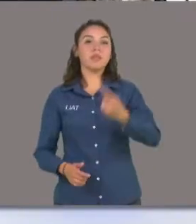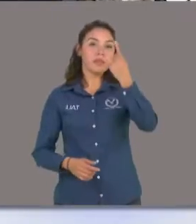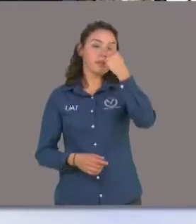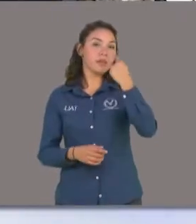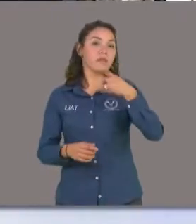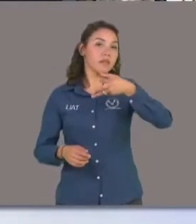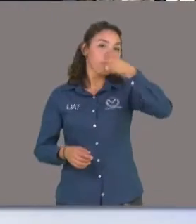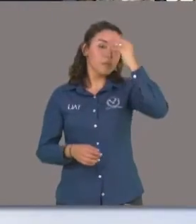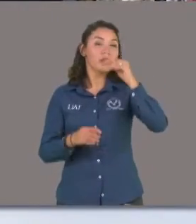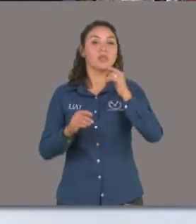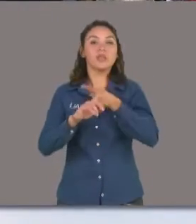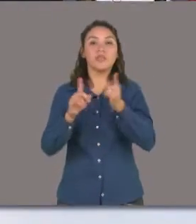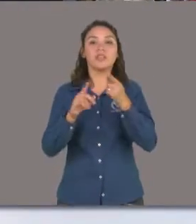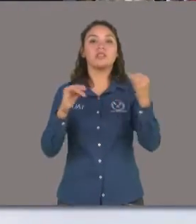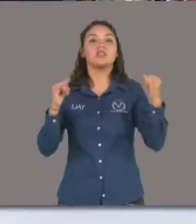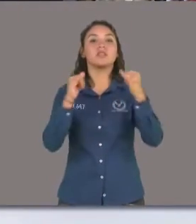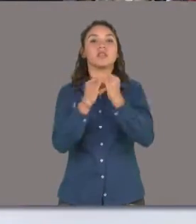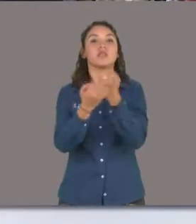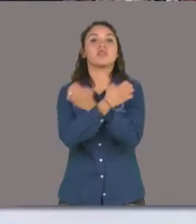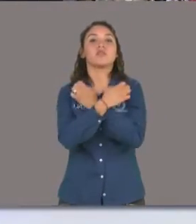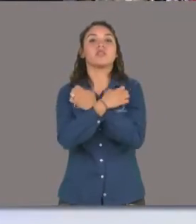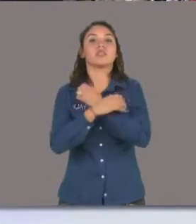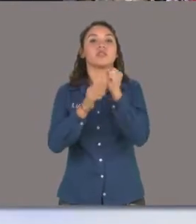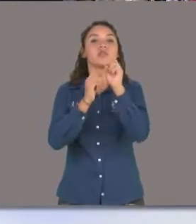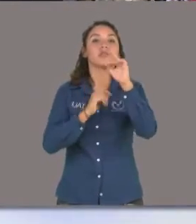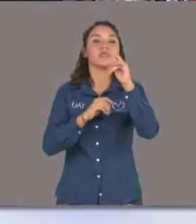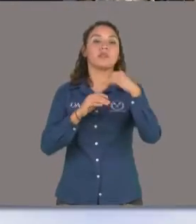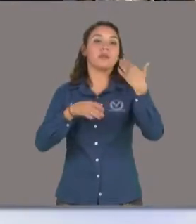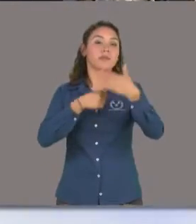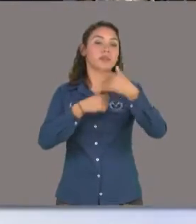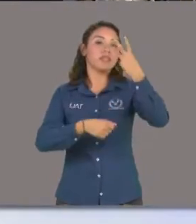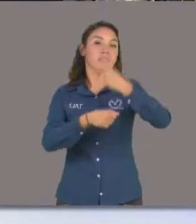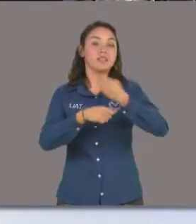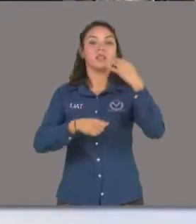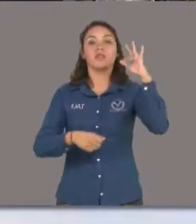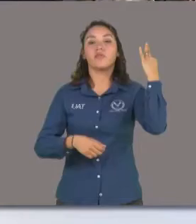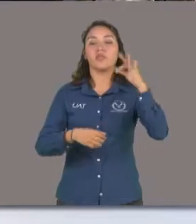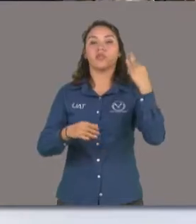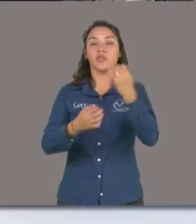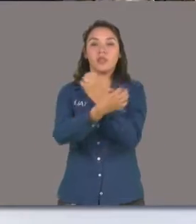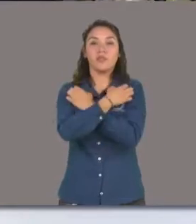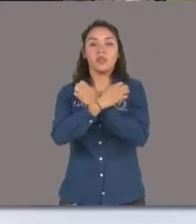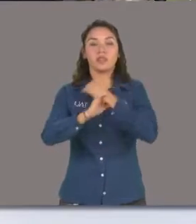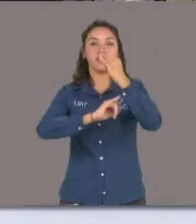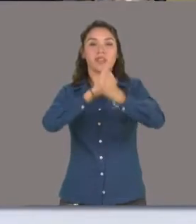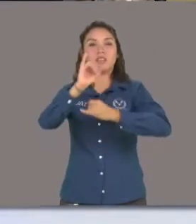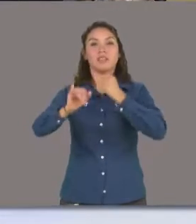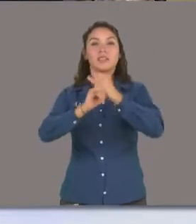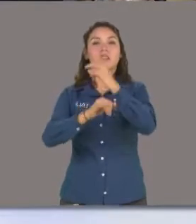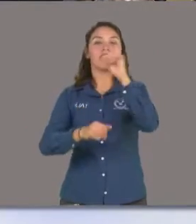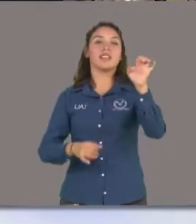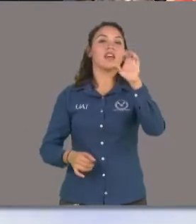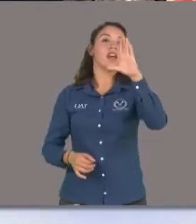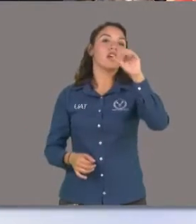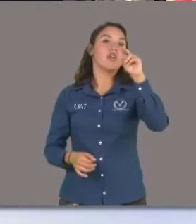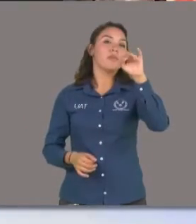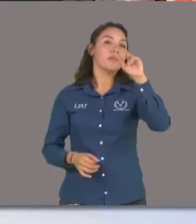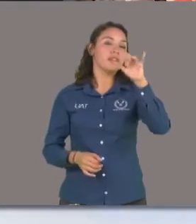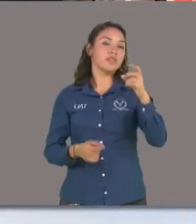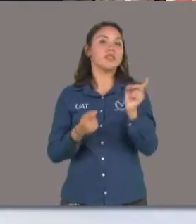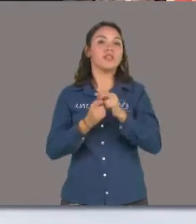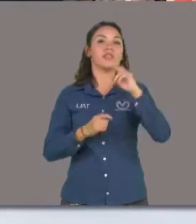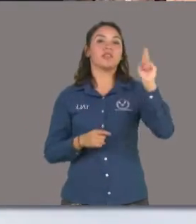Con la participación de diversas instituciones de educación superior se llevó a cabo el tercer foro educativo internacional de comercio exterior que organizó la